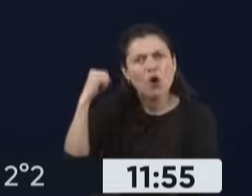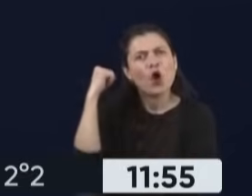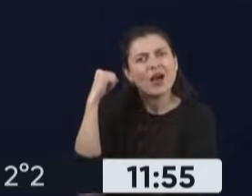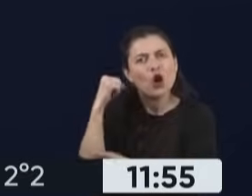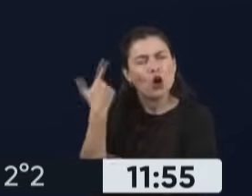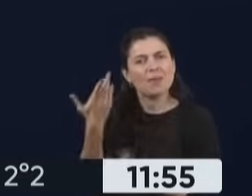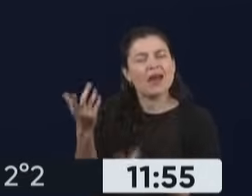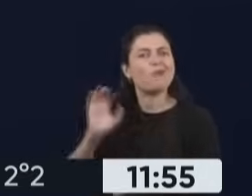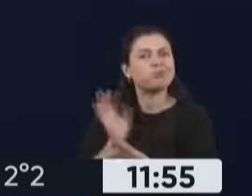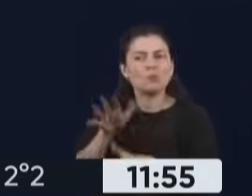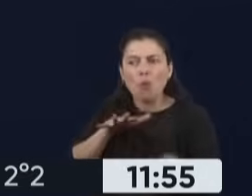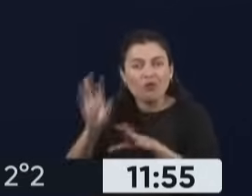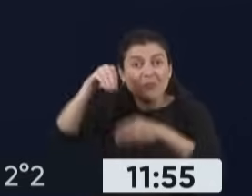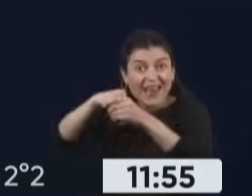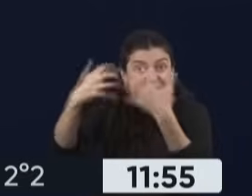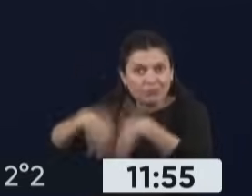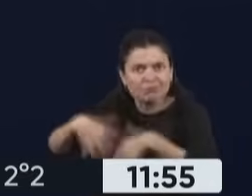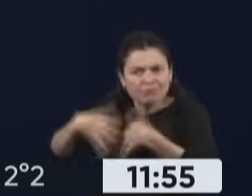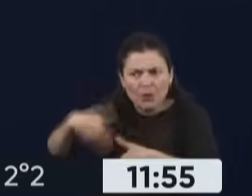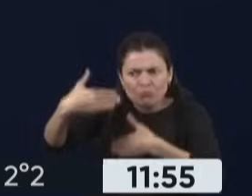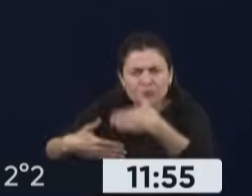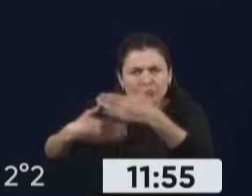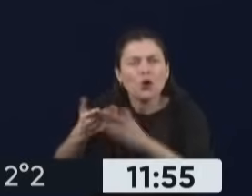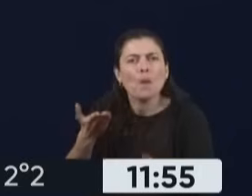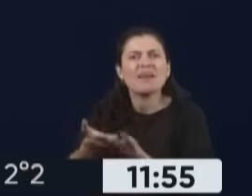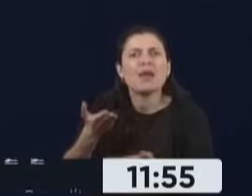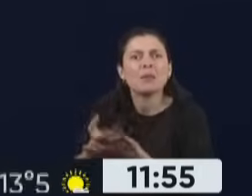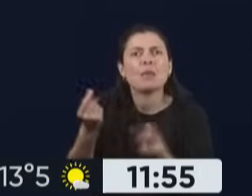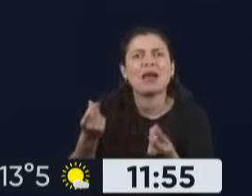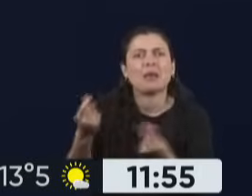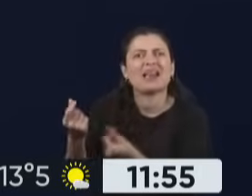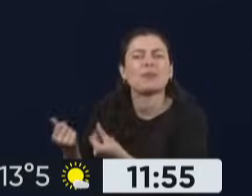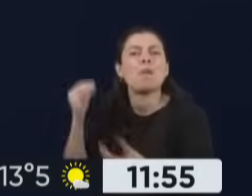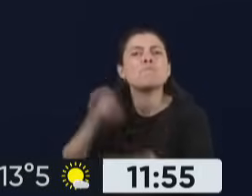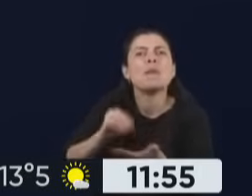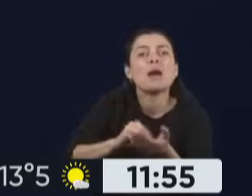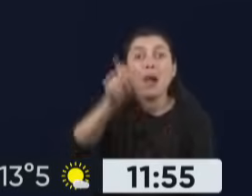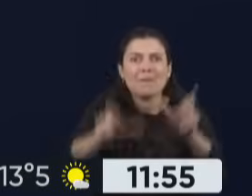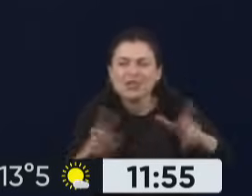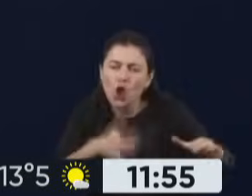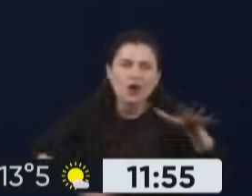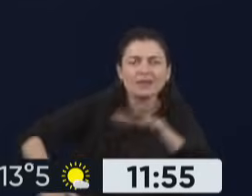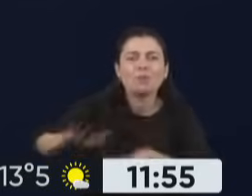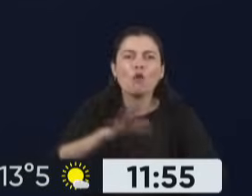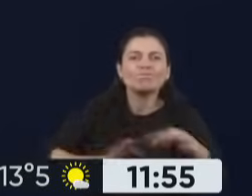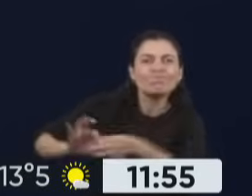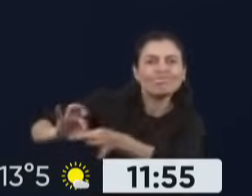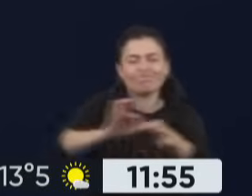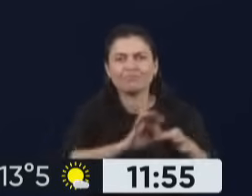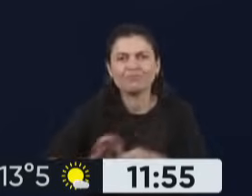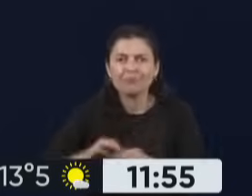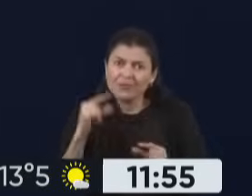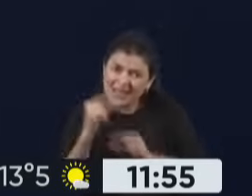más dinero. La gente empieza a demandar más dinero, ¿sí?, y empieza a haber más crédito. De la misma manera